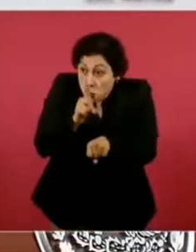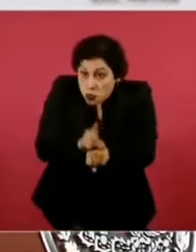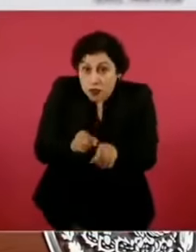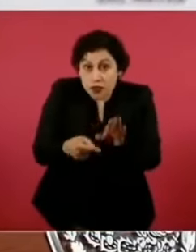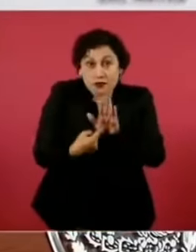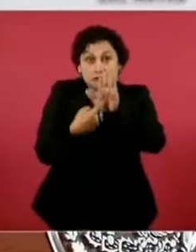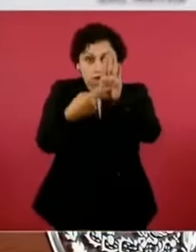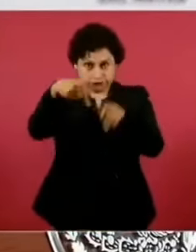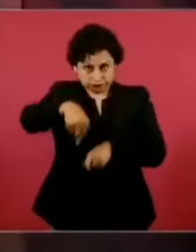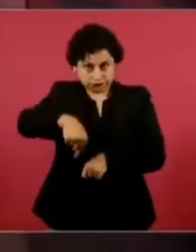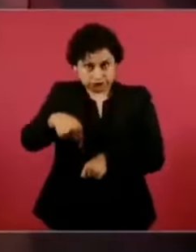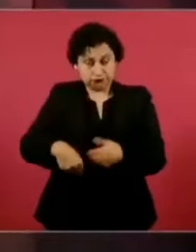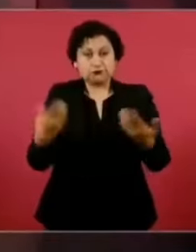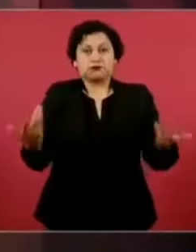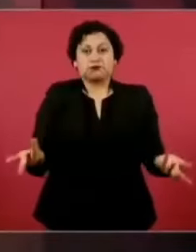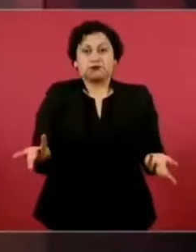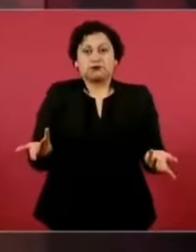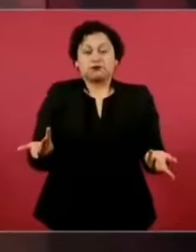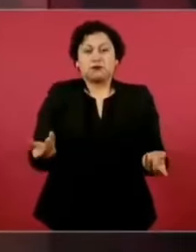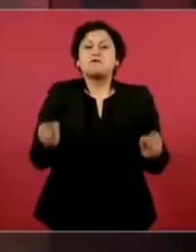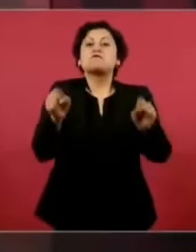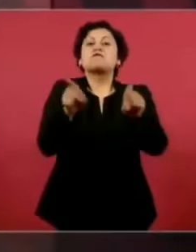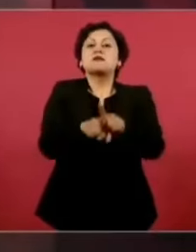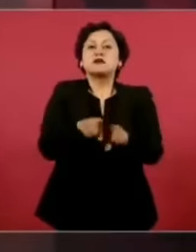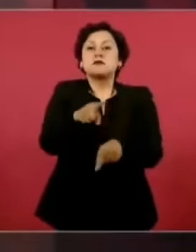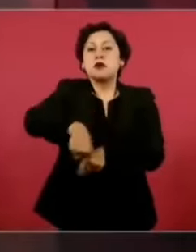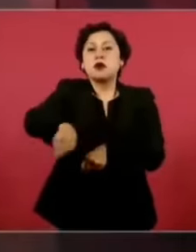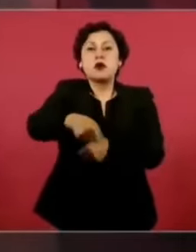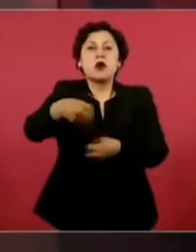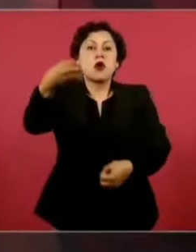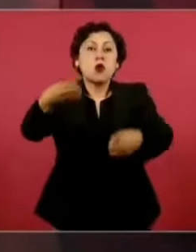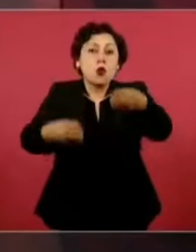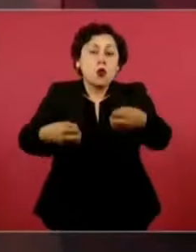Tiene que haber justicia pronta y expedita.